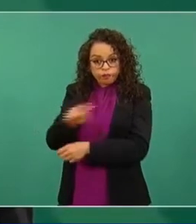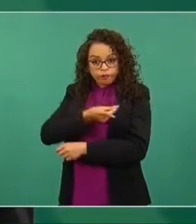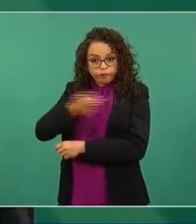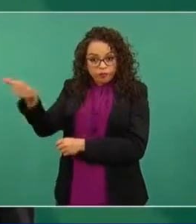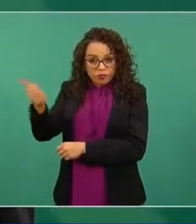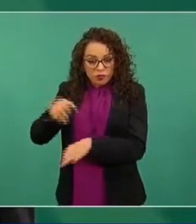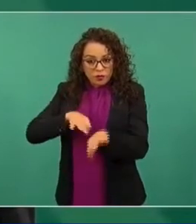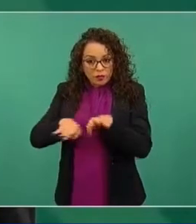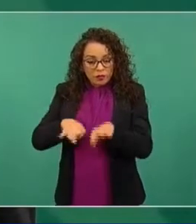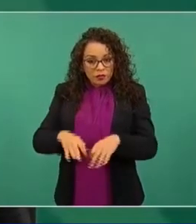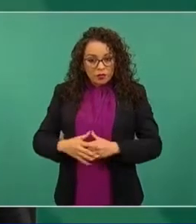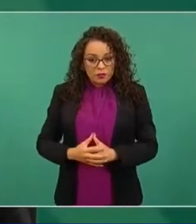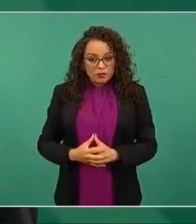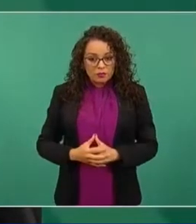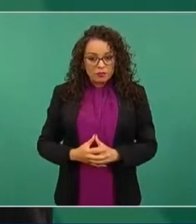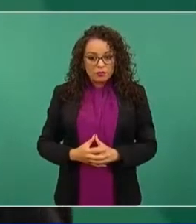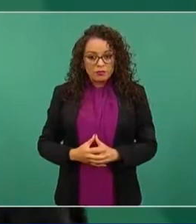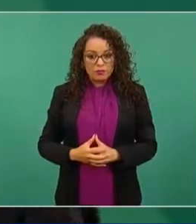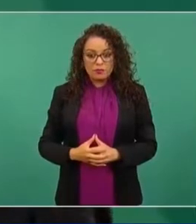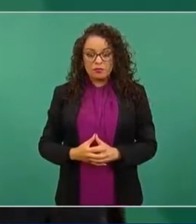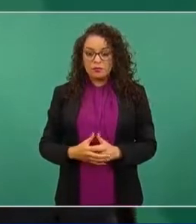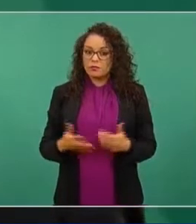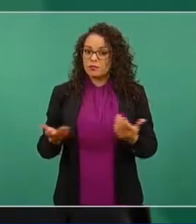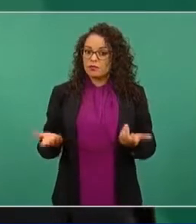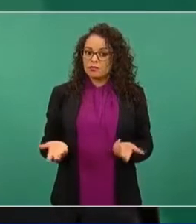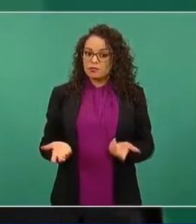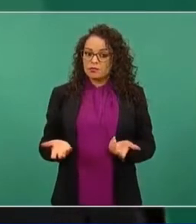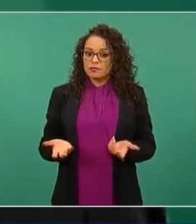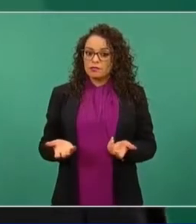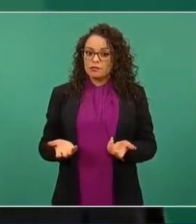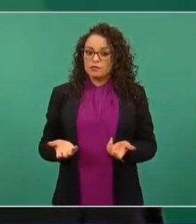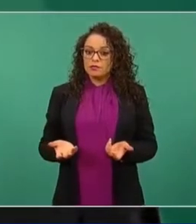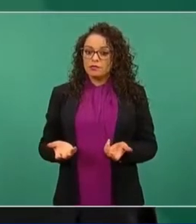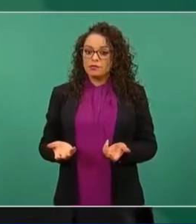lo corrieron y me habló